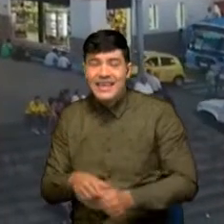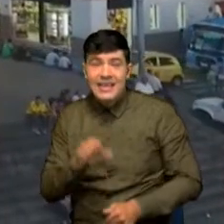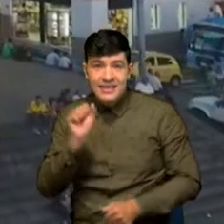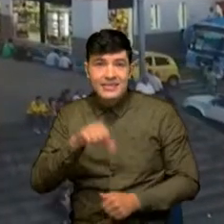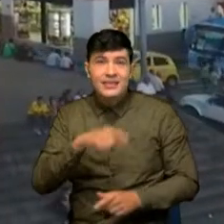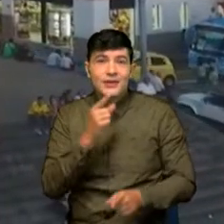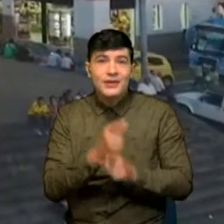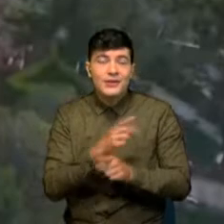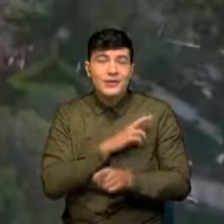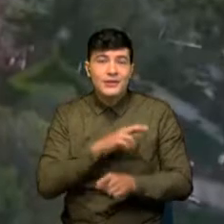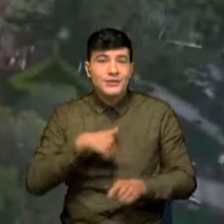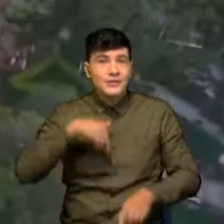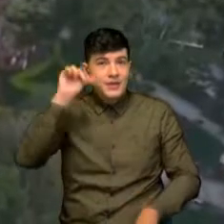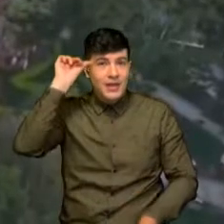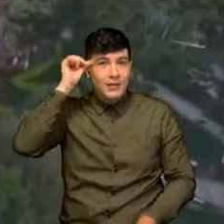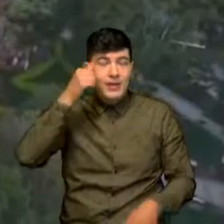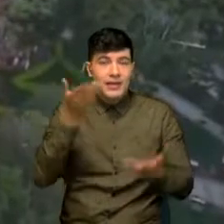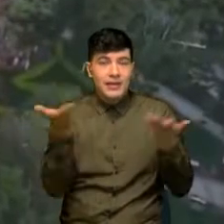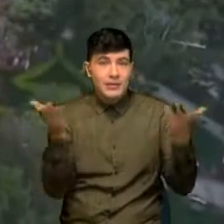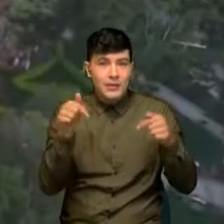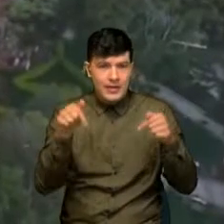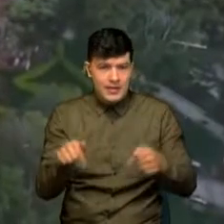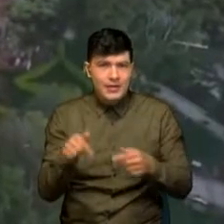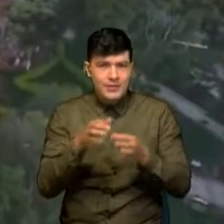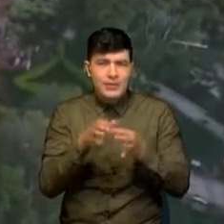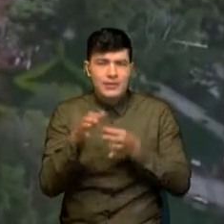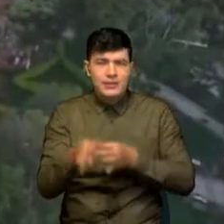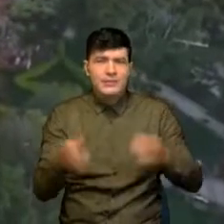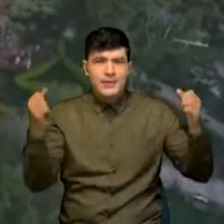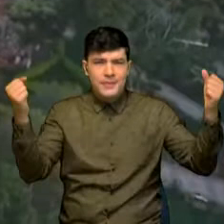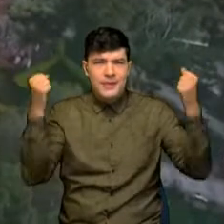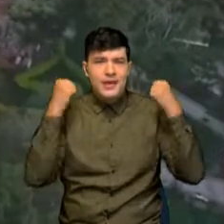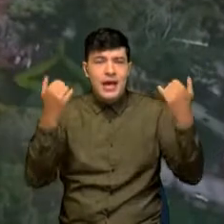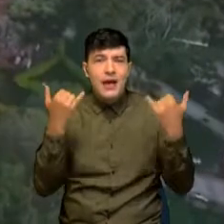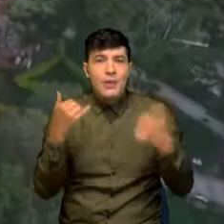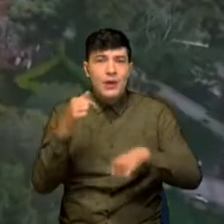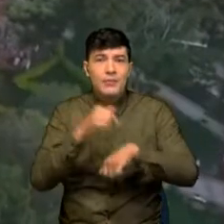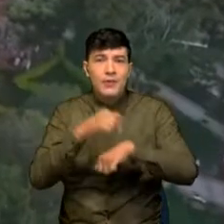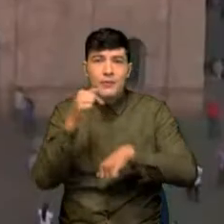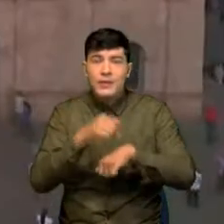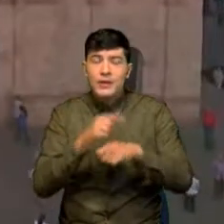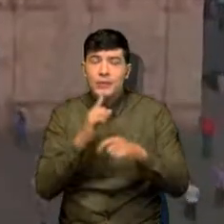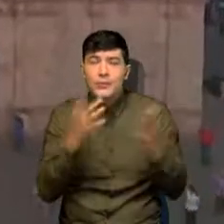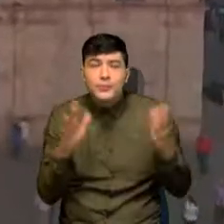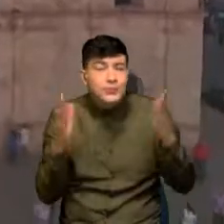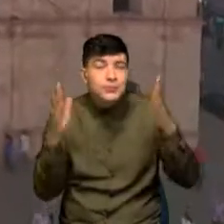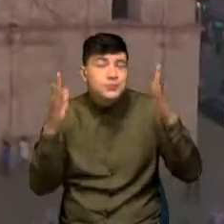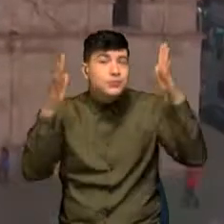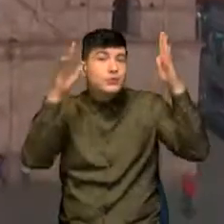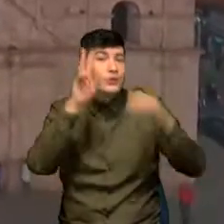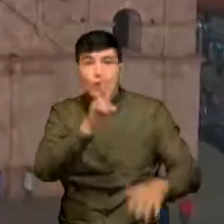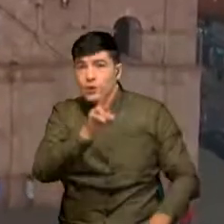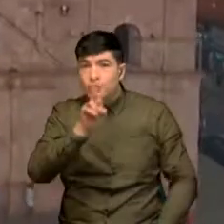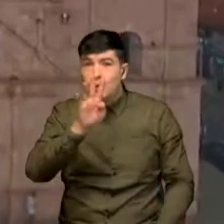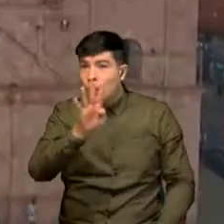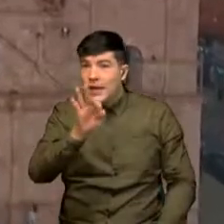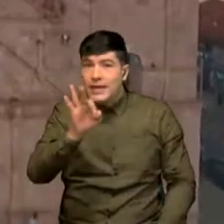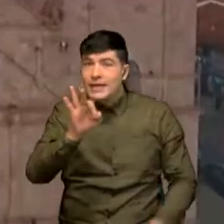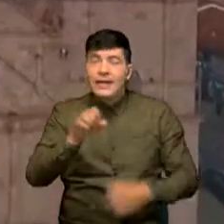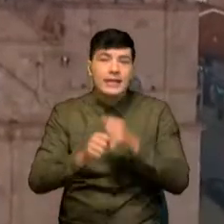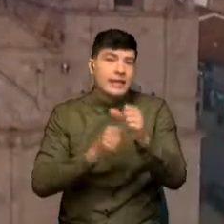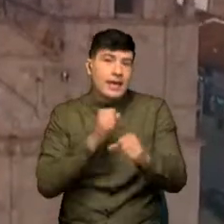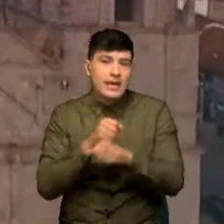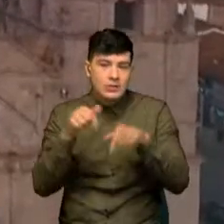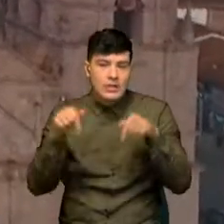recordamos que estamos desde el municipio de Piedecuesta, que en estos momentos se encuentran celebrando sus 243 años. La Feria de Mi Ciudad es la